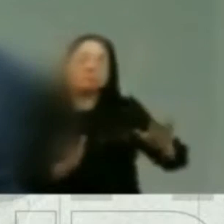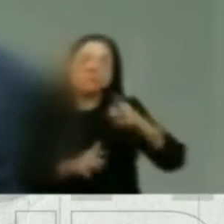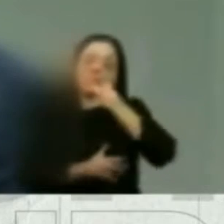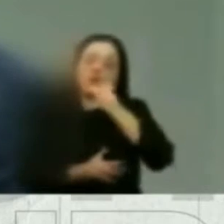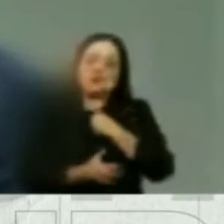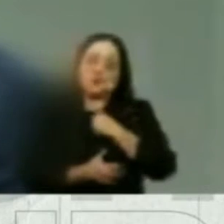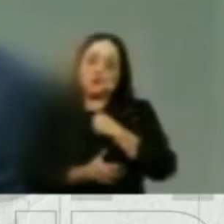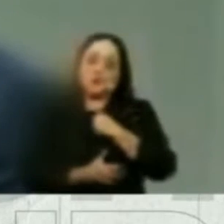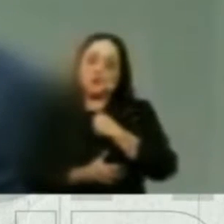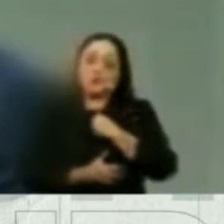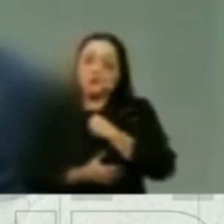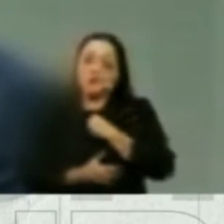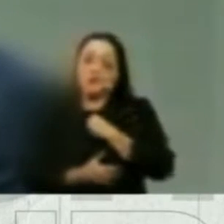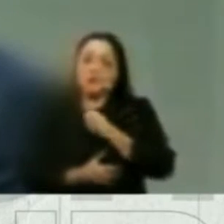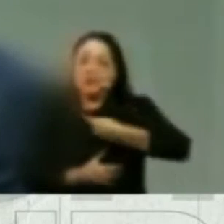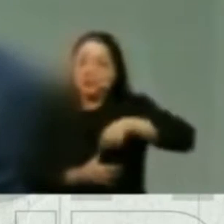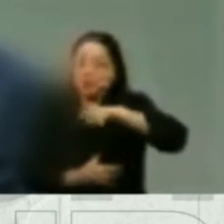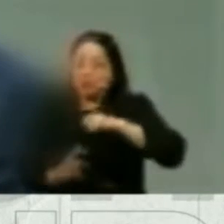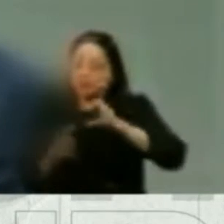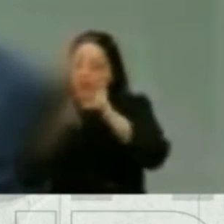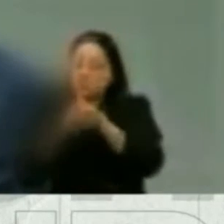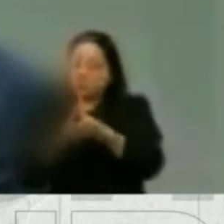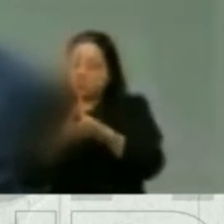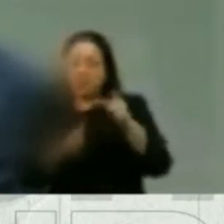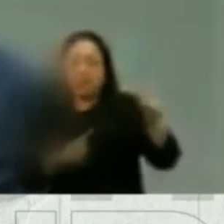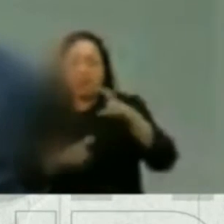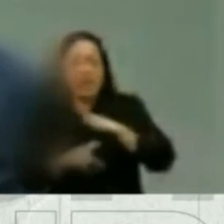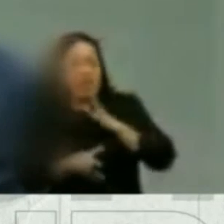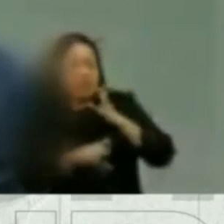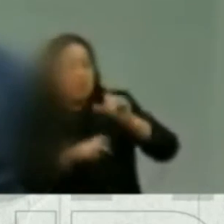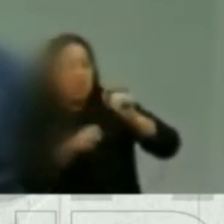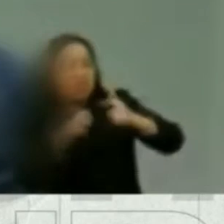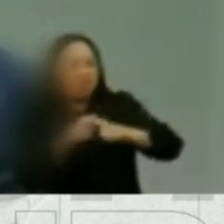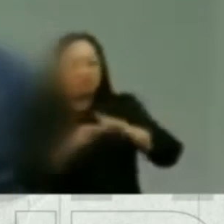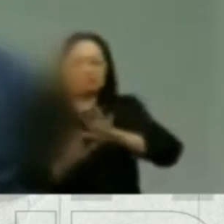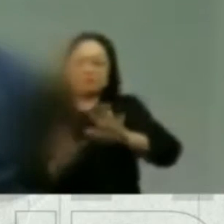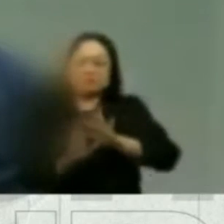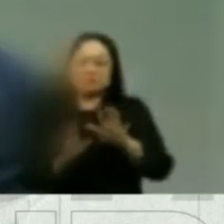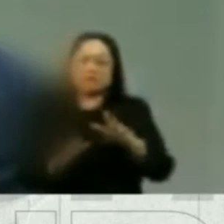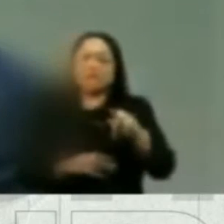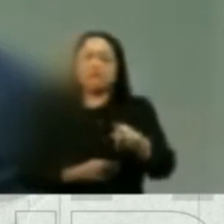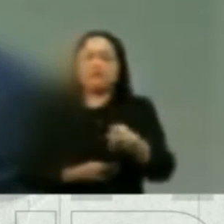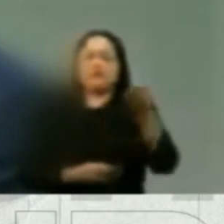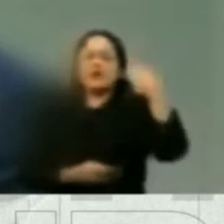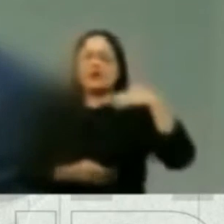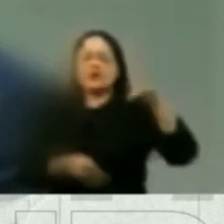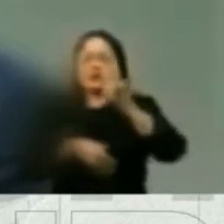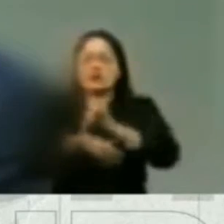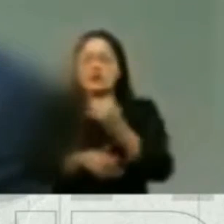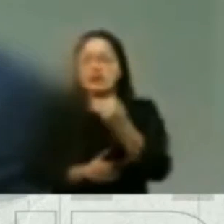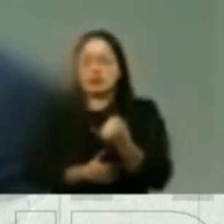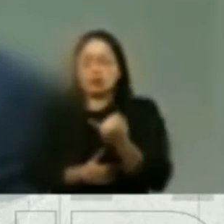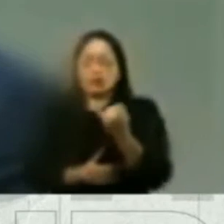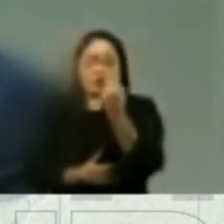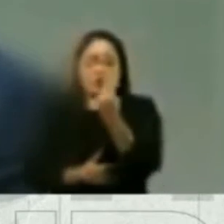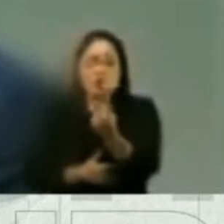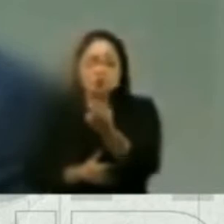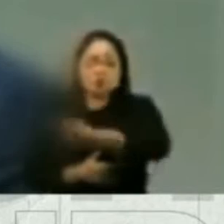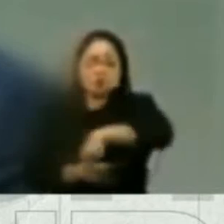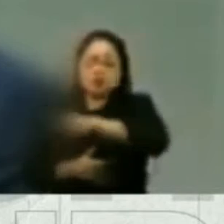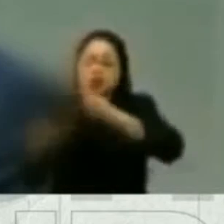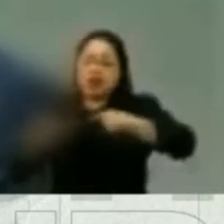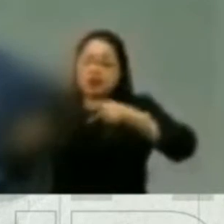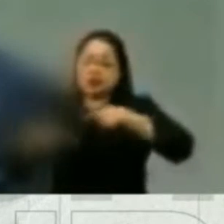lugar los miembros de esta comisión. Ya los puso el pueblo el 2 de junio. Con los